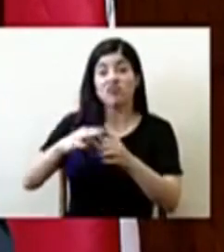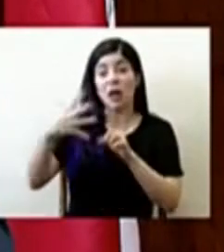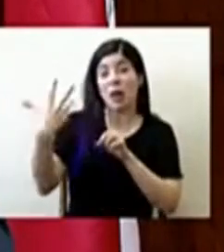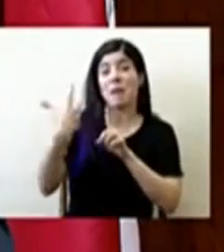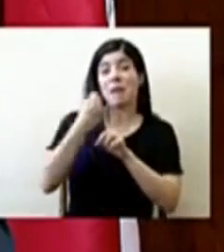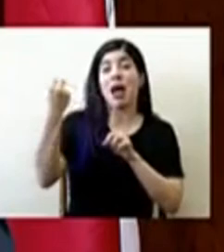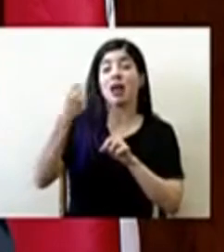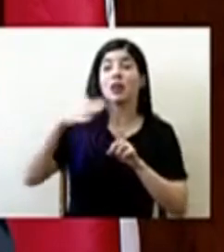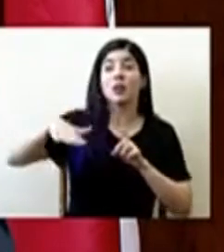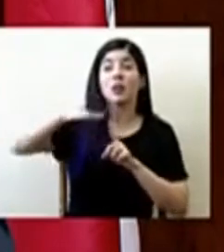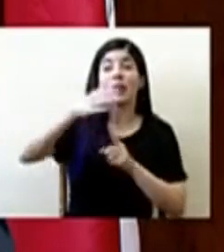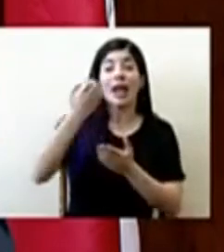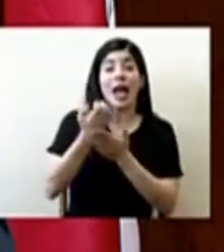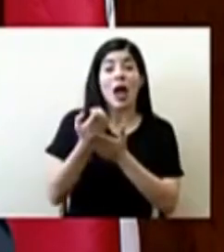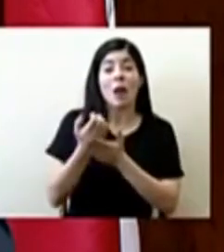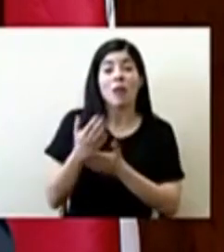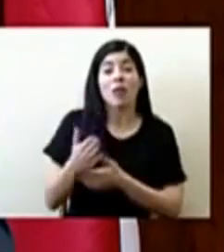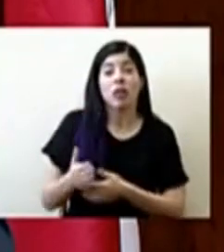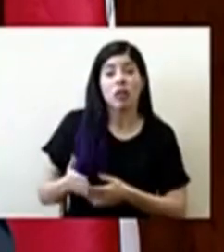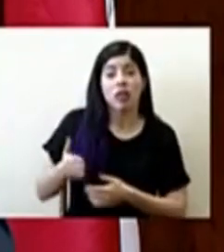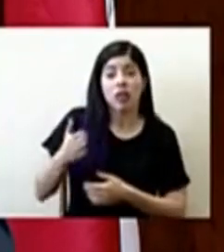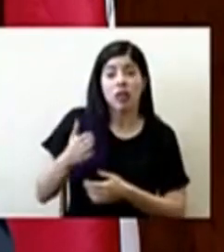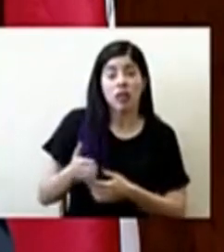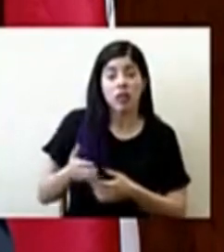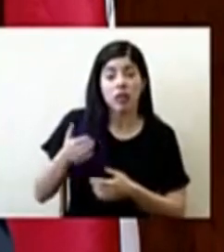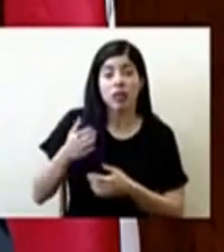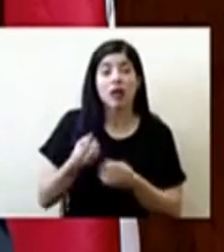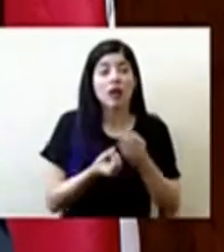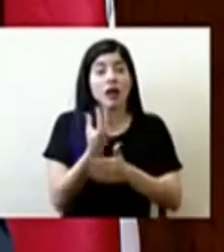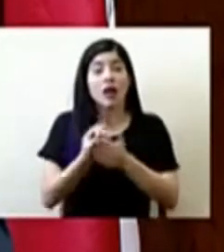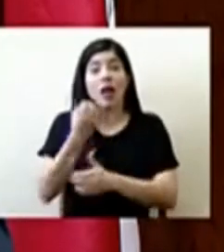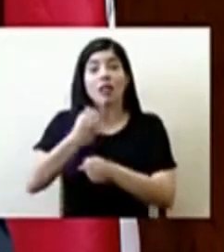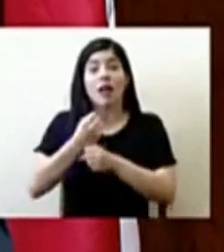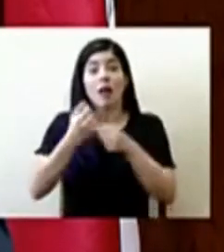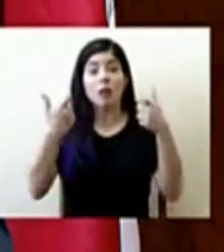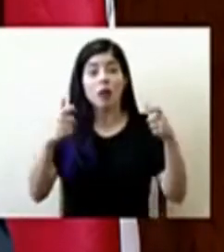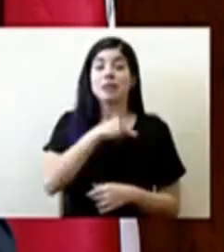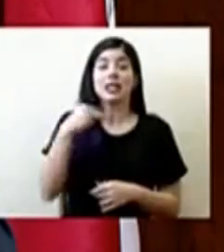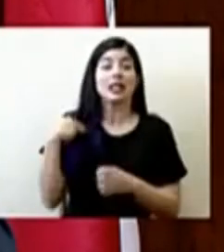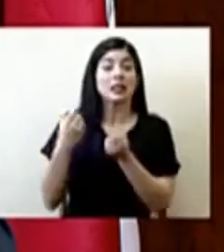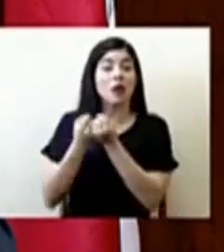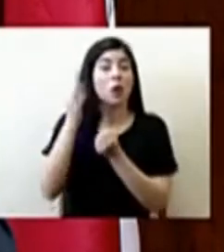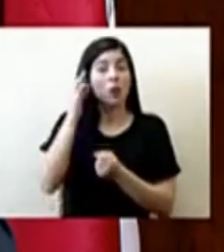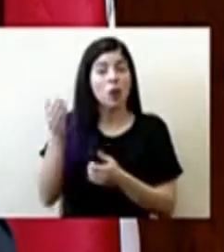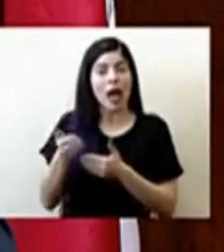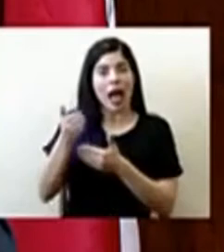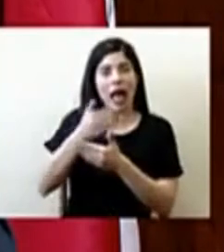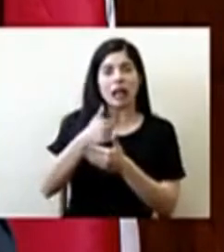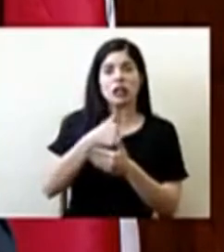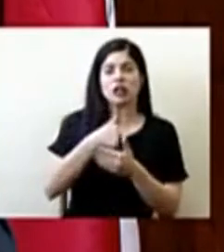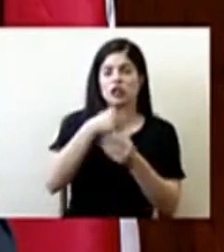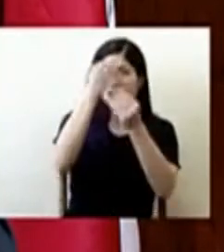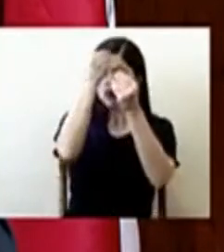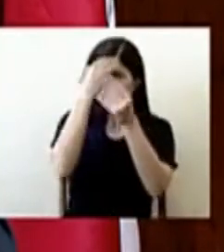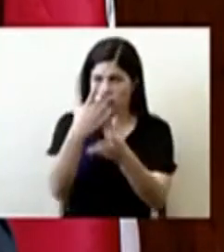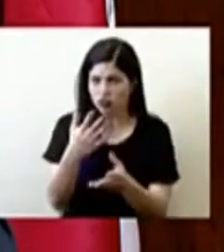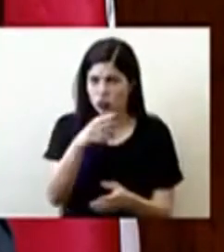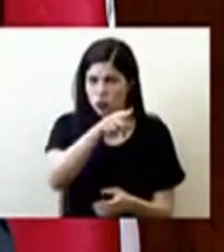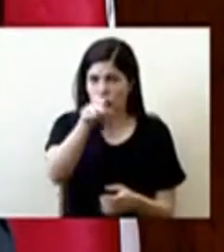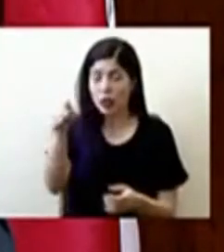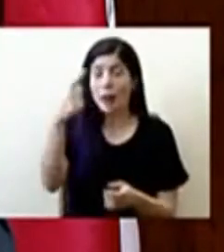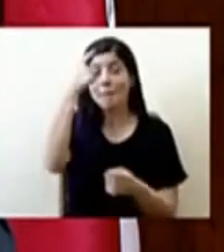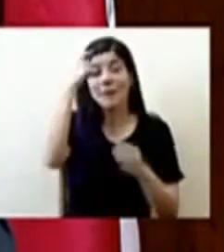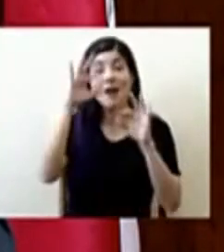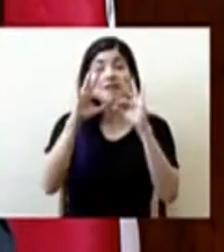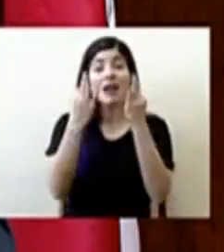la desaceleración de la economía y la reducción de las fuentes de empleo está generando. Puedo informarles que para